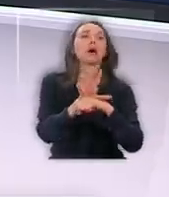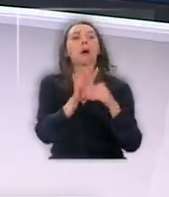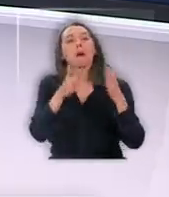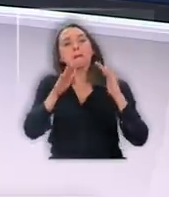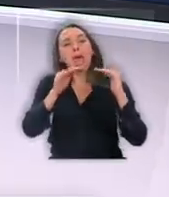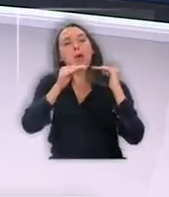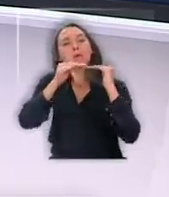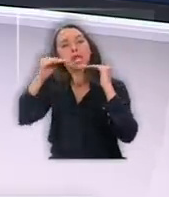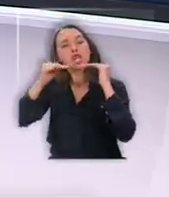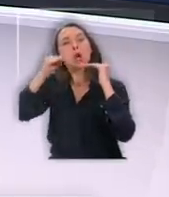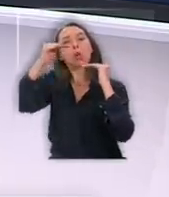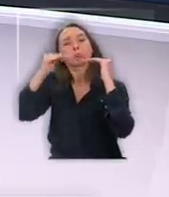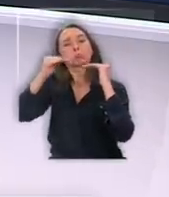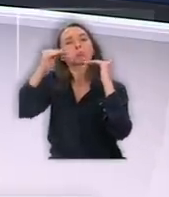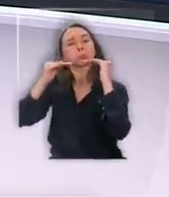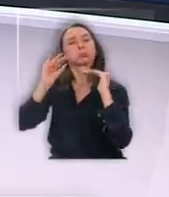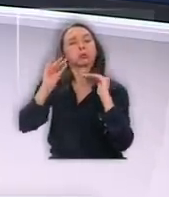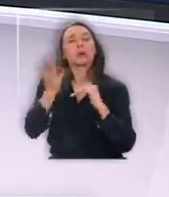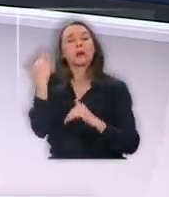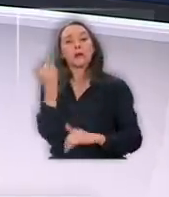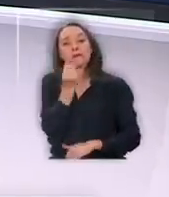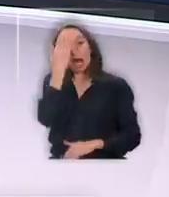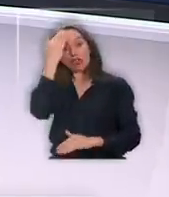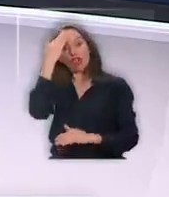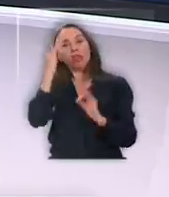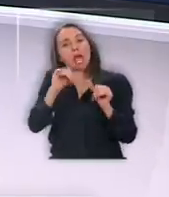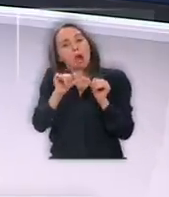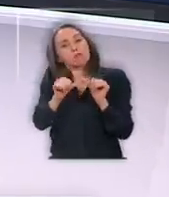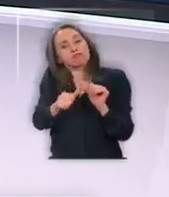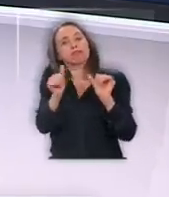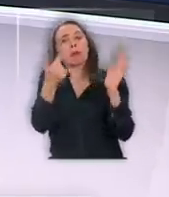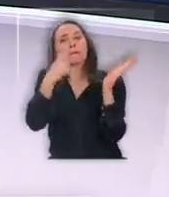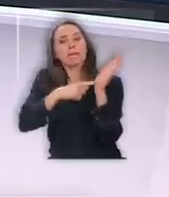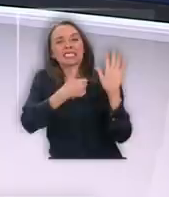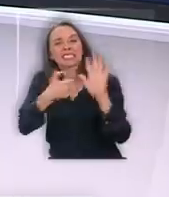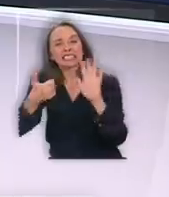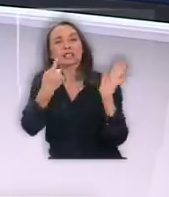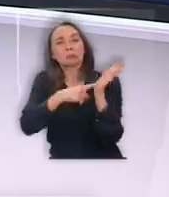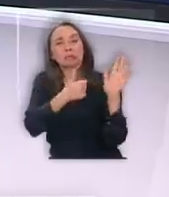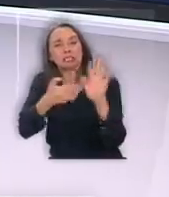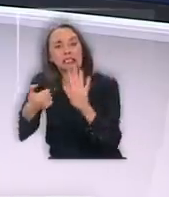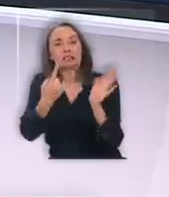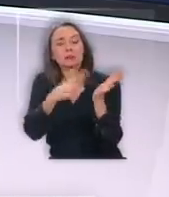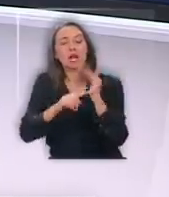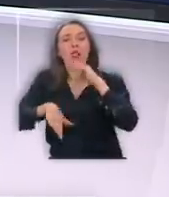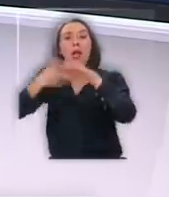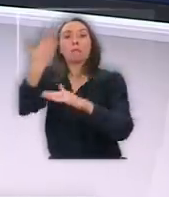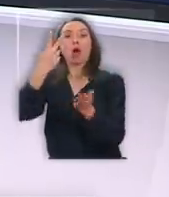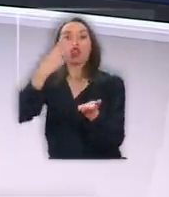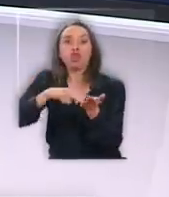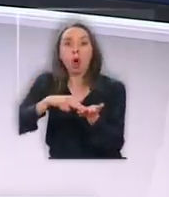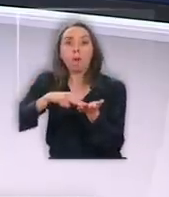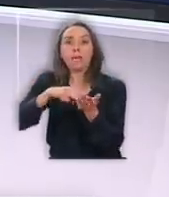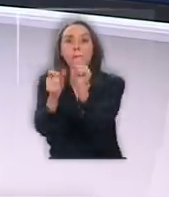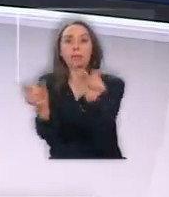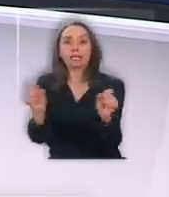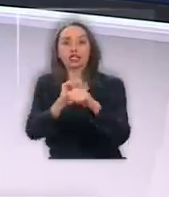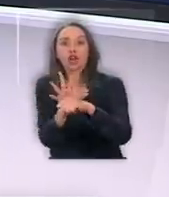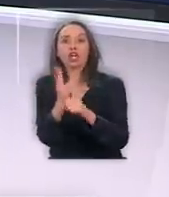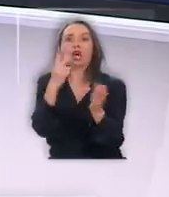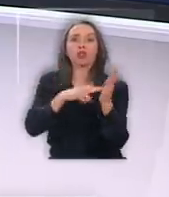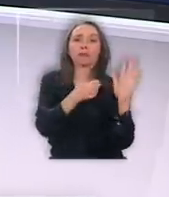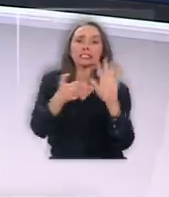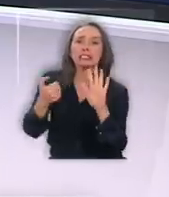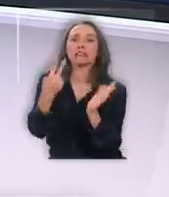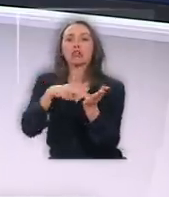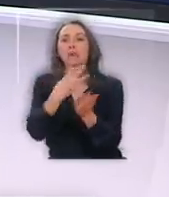más o menos en esos tonos. Veníamos de varios días en 1.600, luego saltamos a los 2.000 y algo, y nos mantuvimos varios días en